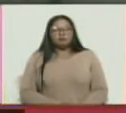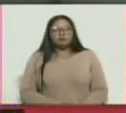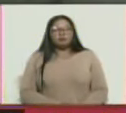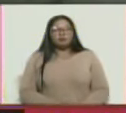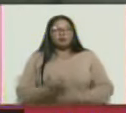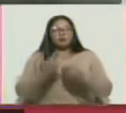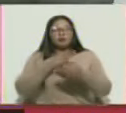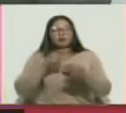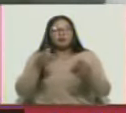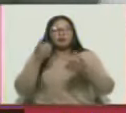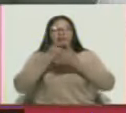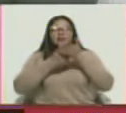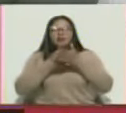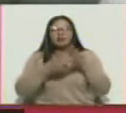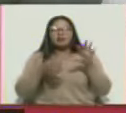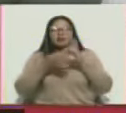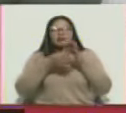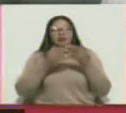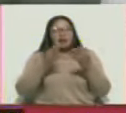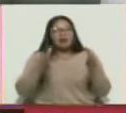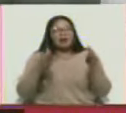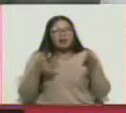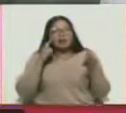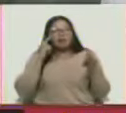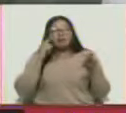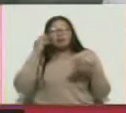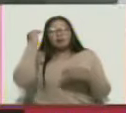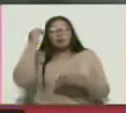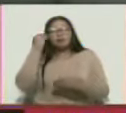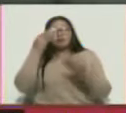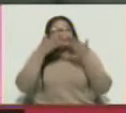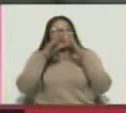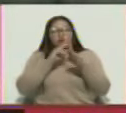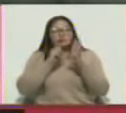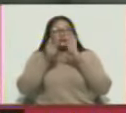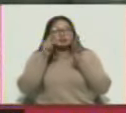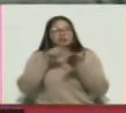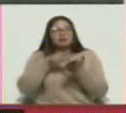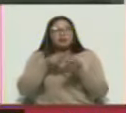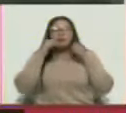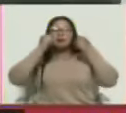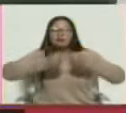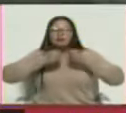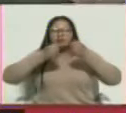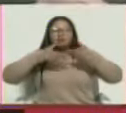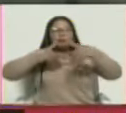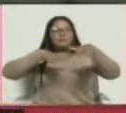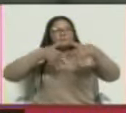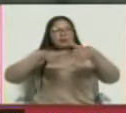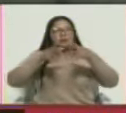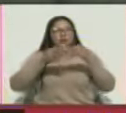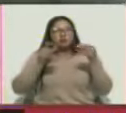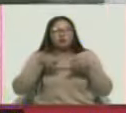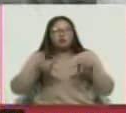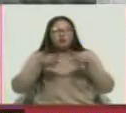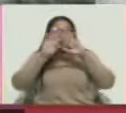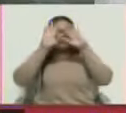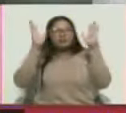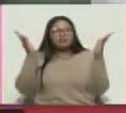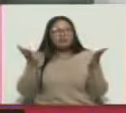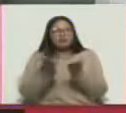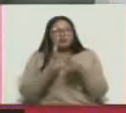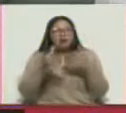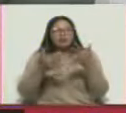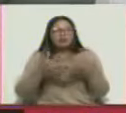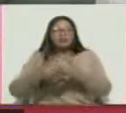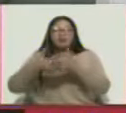la opinión pública y yo creo que lo hemos ganado. Hemos presenciado manifestaciones, sí, marchas en todas las capitales del mundo. Inclusive en Estados